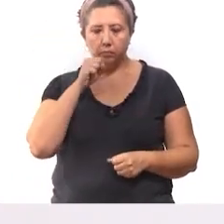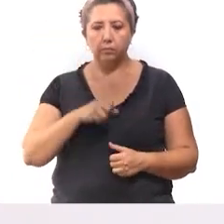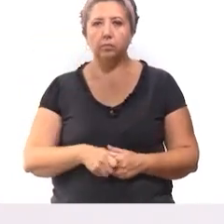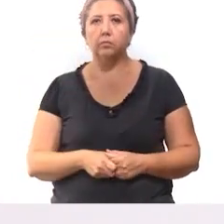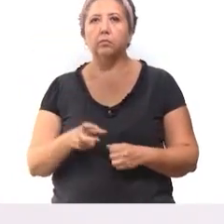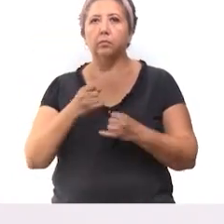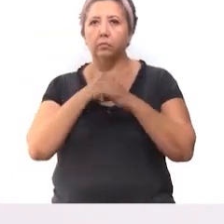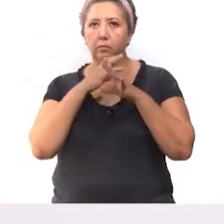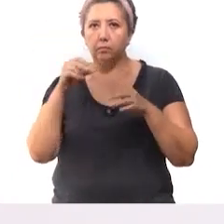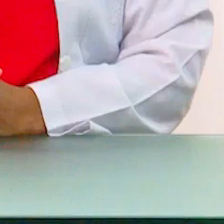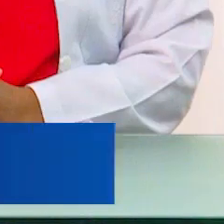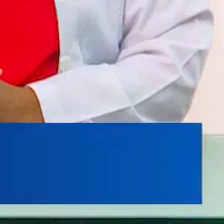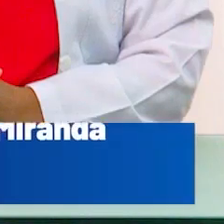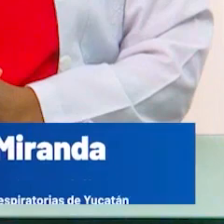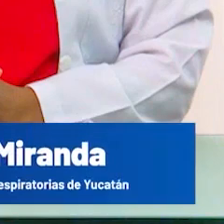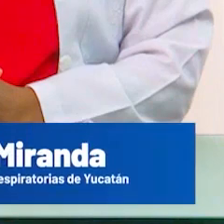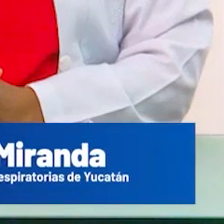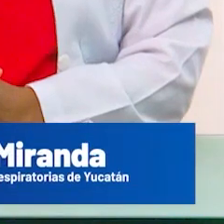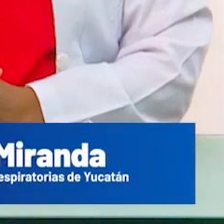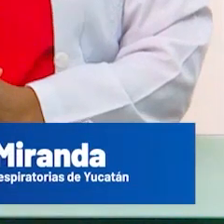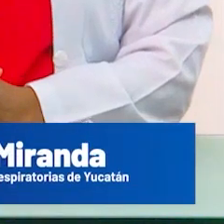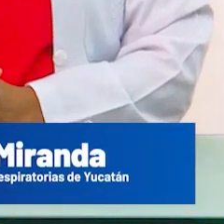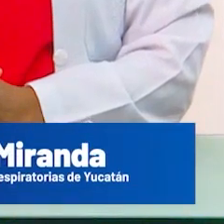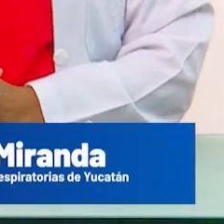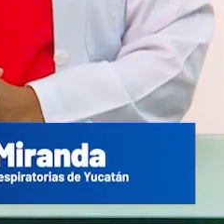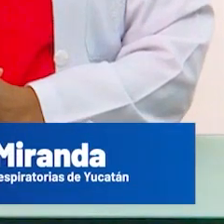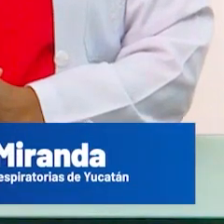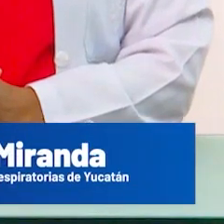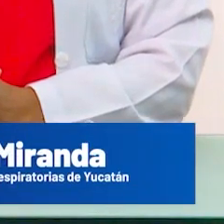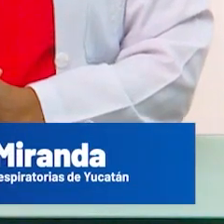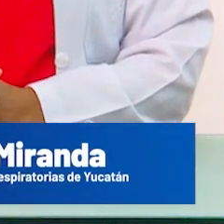naranja. Ese es el informe del día de hoy, doctora. Gracias.